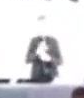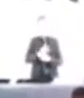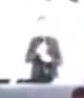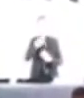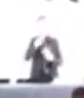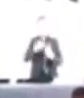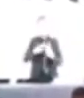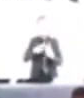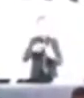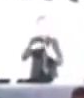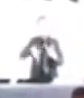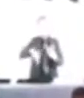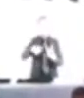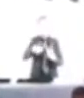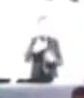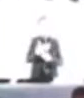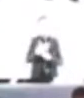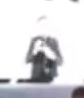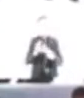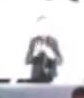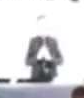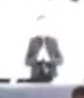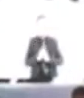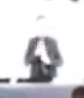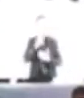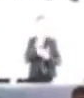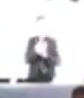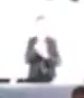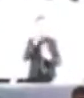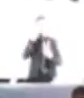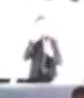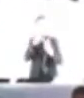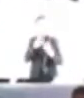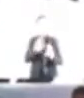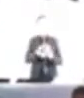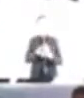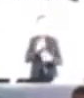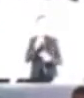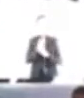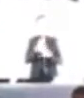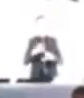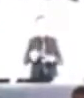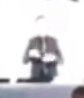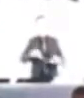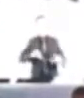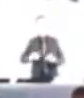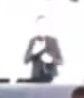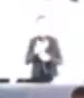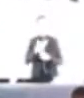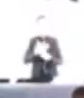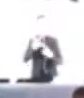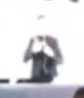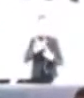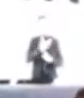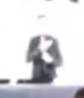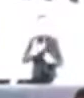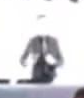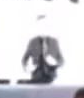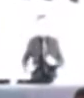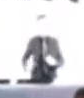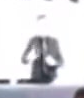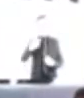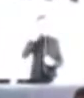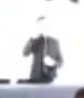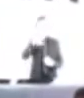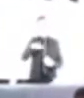dicho orden. El único punto es la rendición del informe de labores por parte de su presidente al Consejo